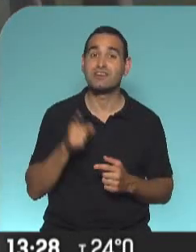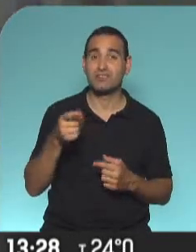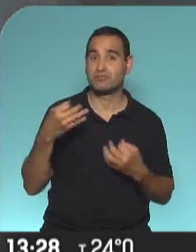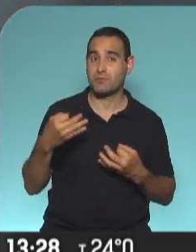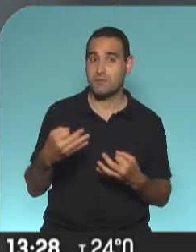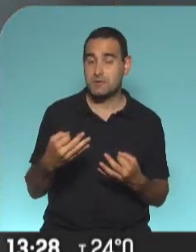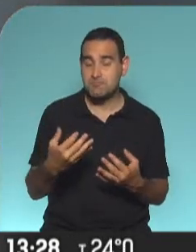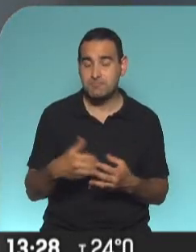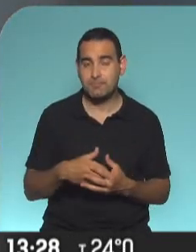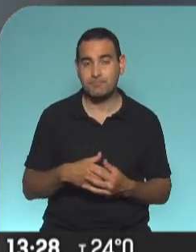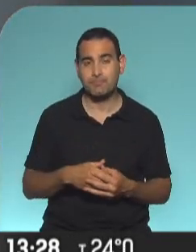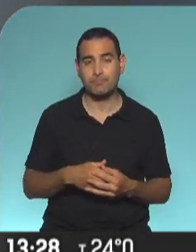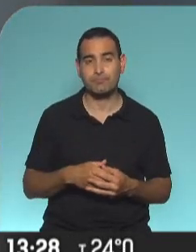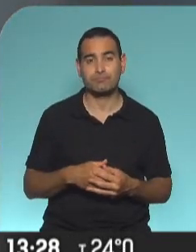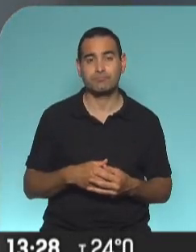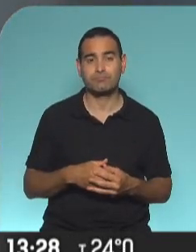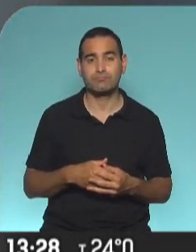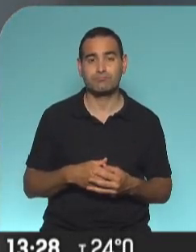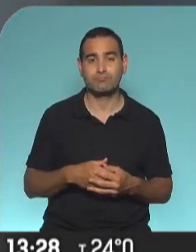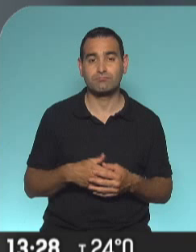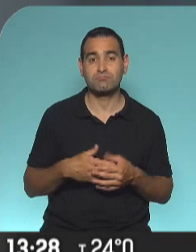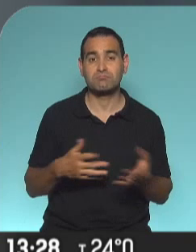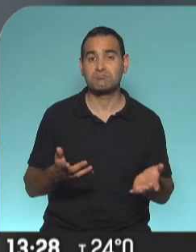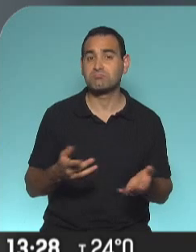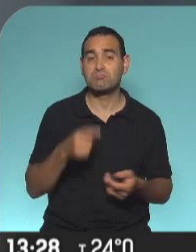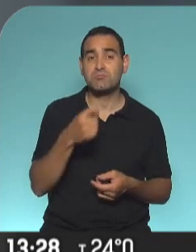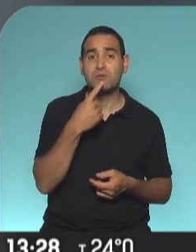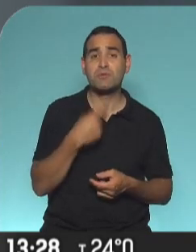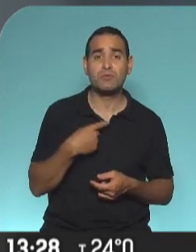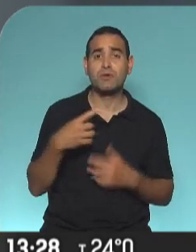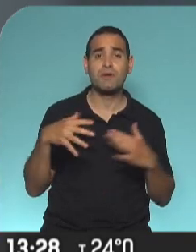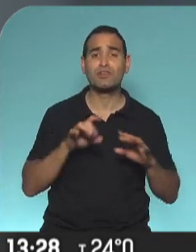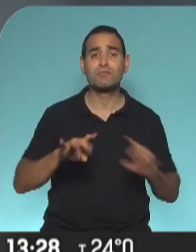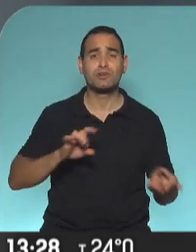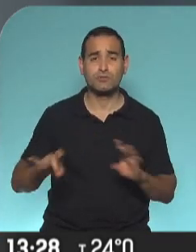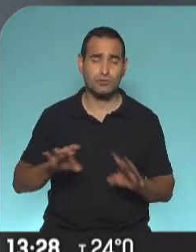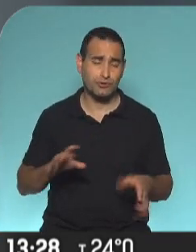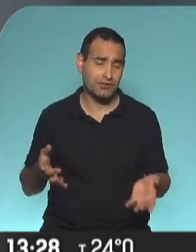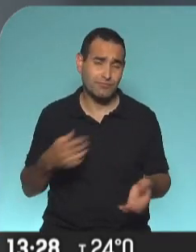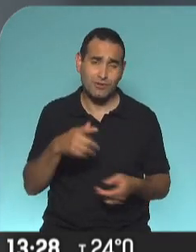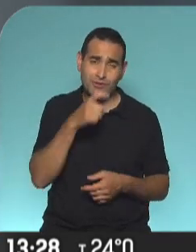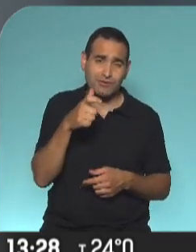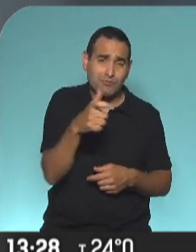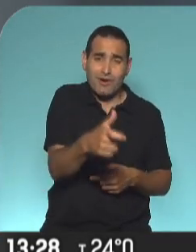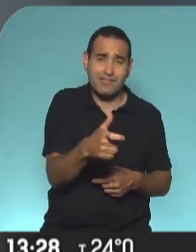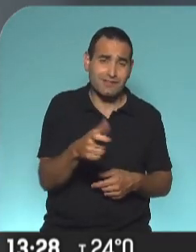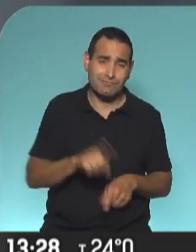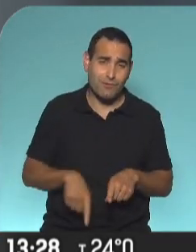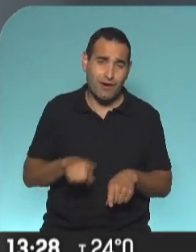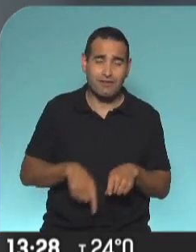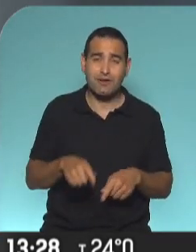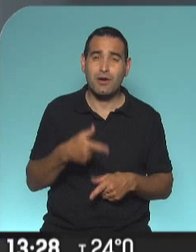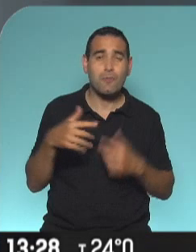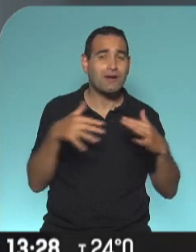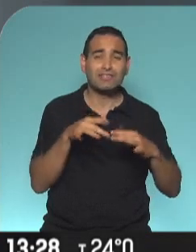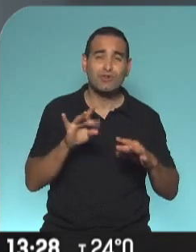momento. Pero bueno, cuando te preguntan de los partidos eliminatorios, al final la respuesta es siempre la misma. Son todos los